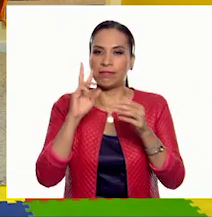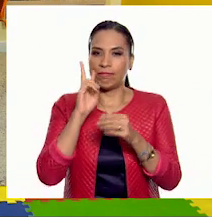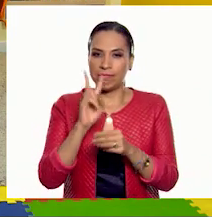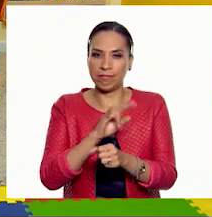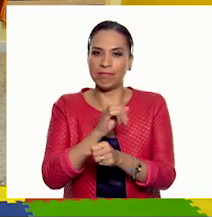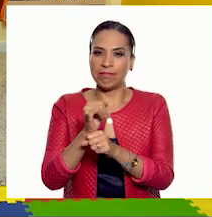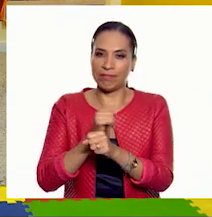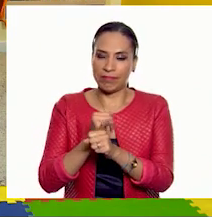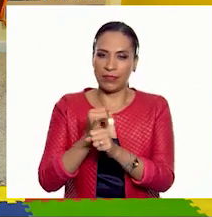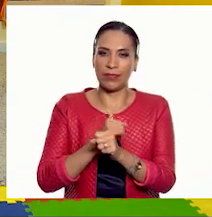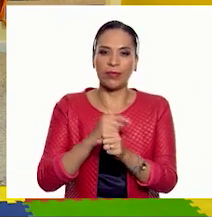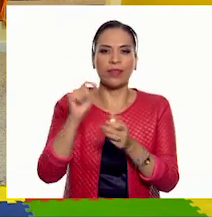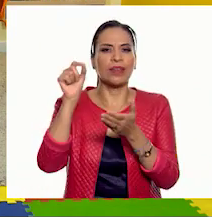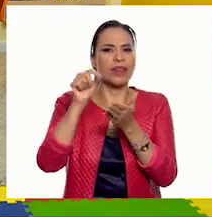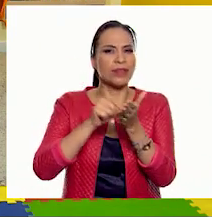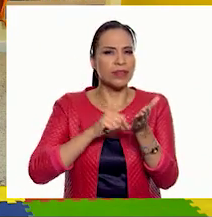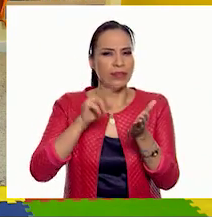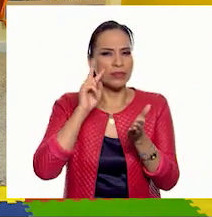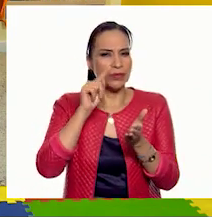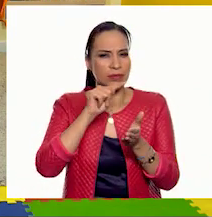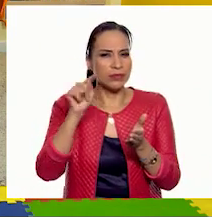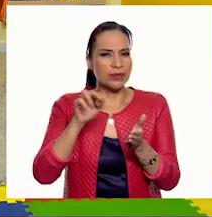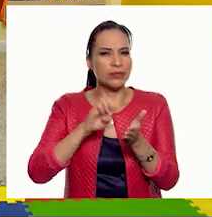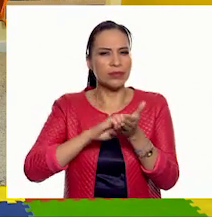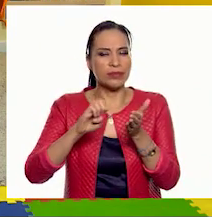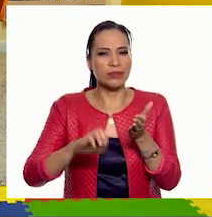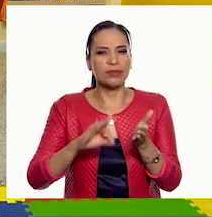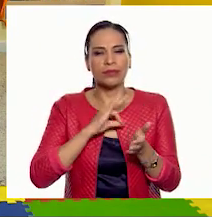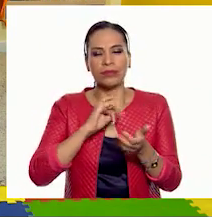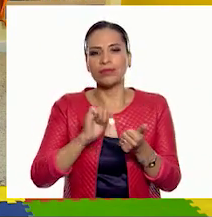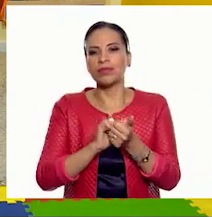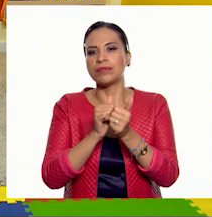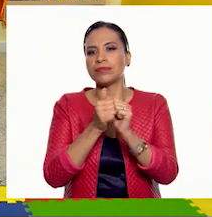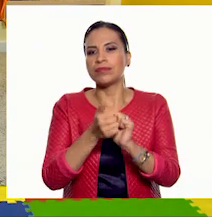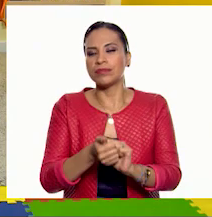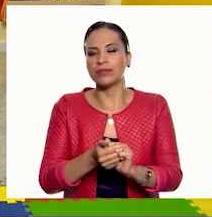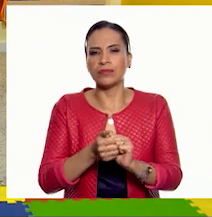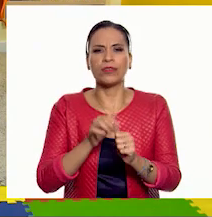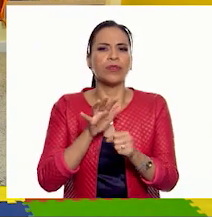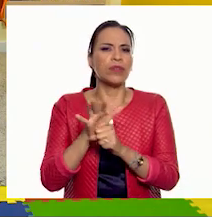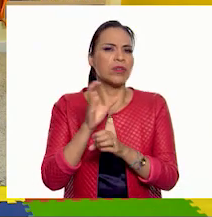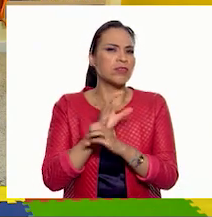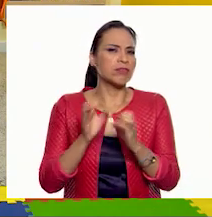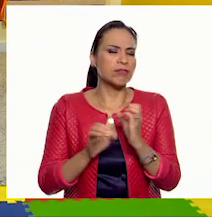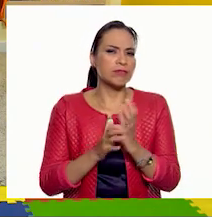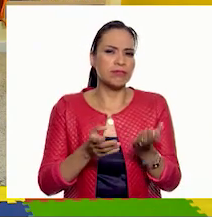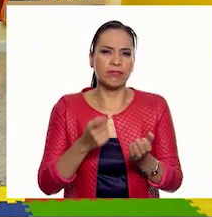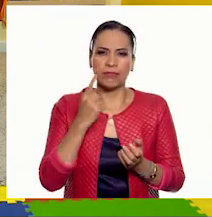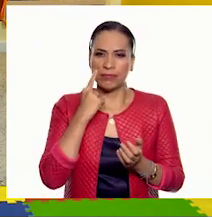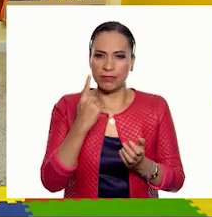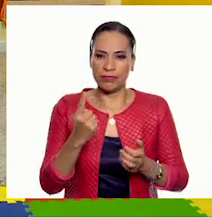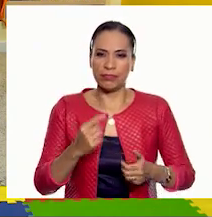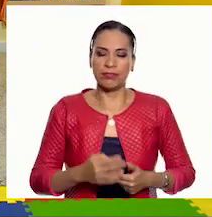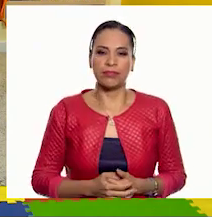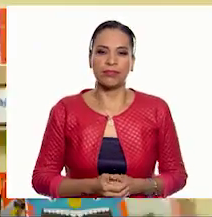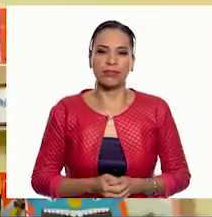explorarlos. Las líneas, por ejemplo, se pueden convertir en cualquier cosa. Mira.